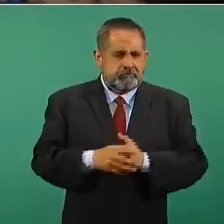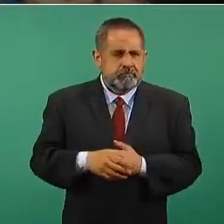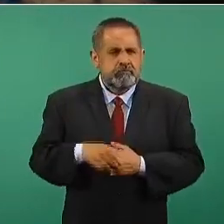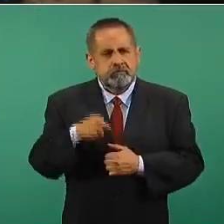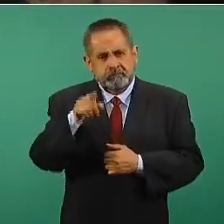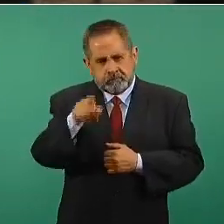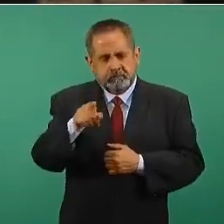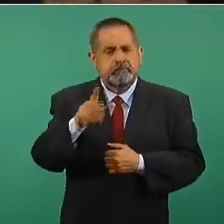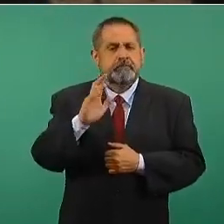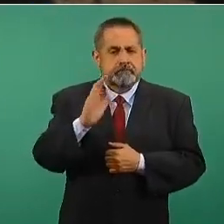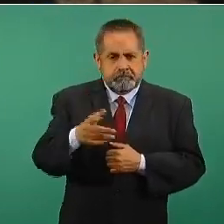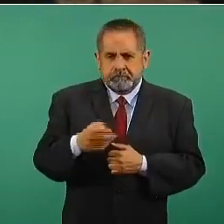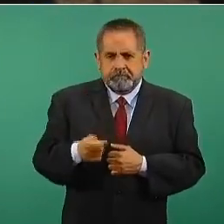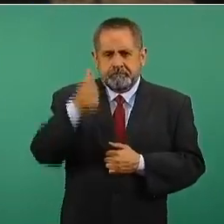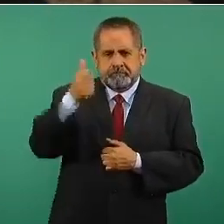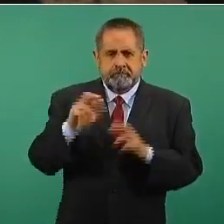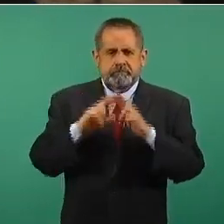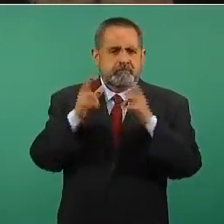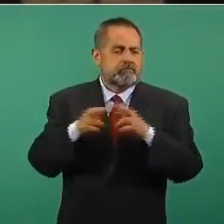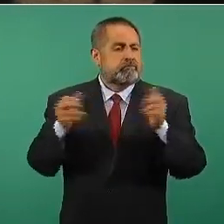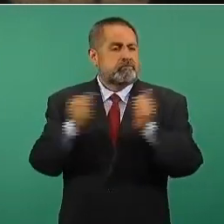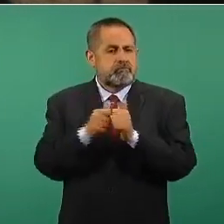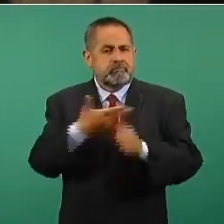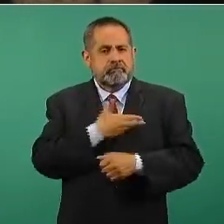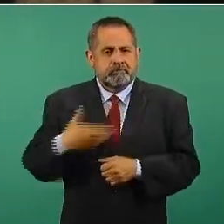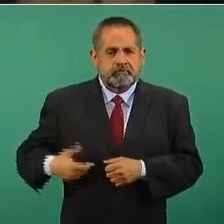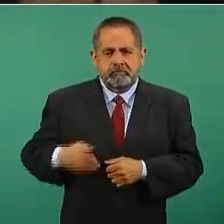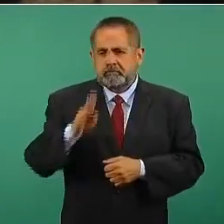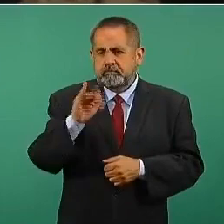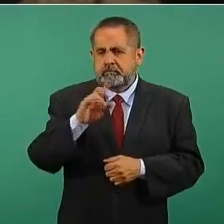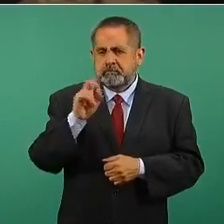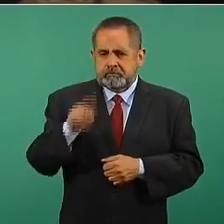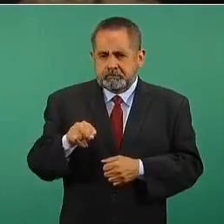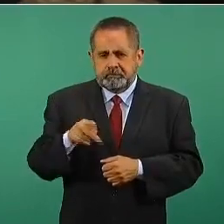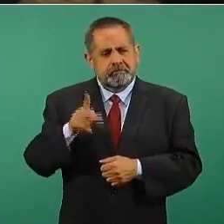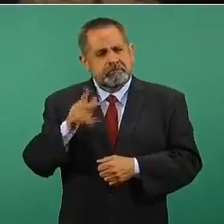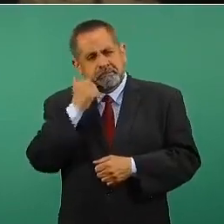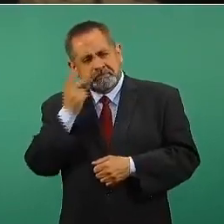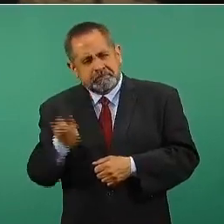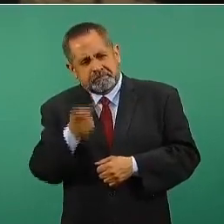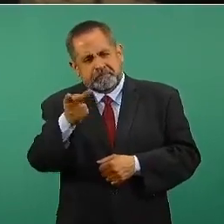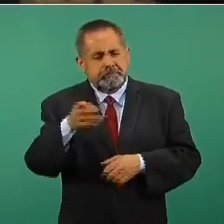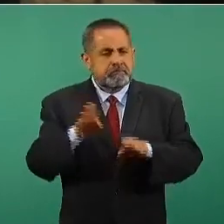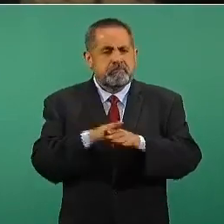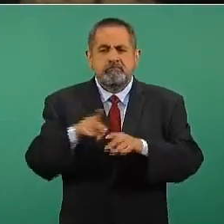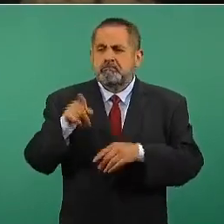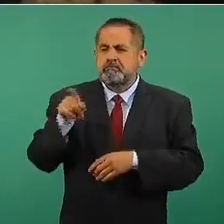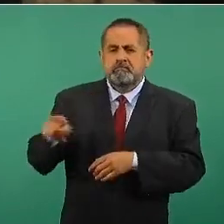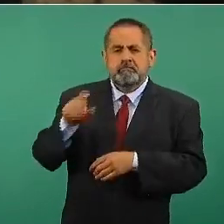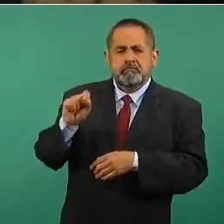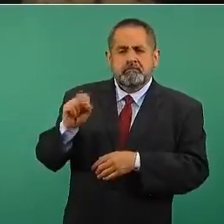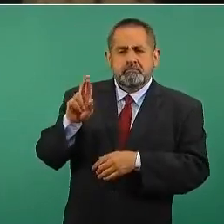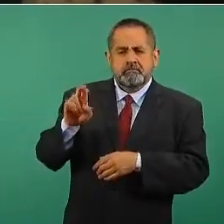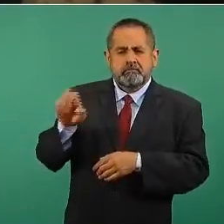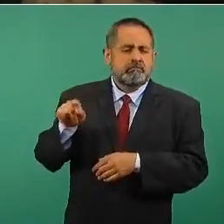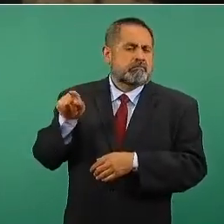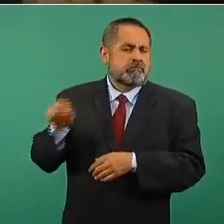ya tuvo esta primera reunión oficial con el presidente Joe Biden, pero me gustaría preguntarle si la Cancillería,